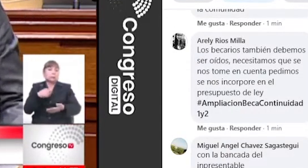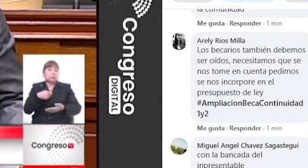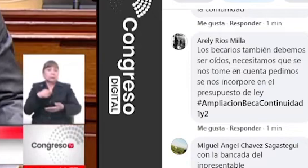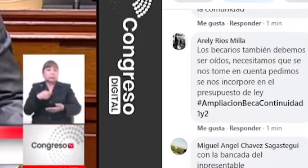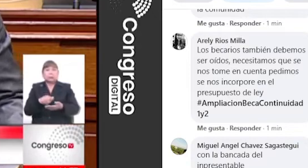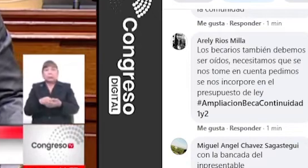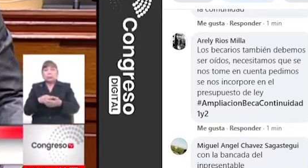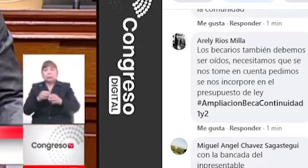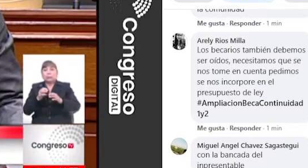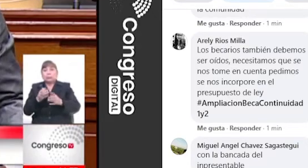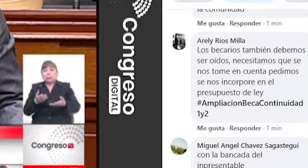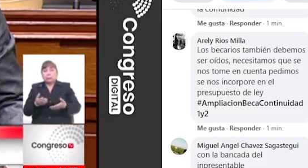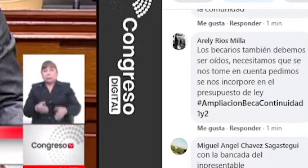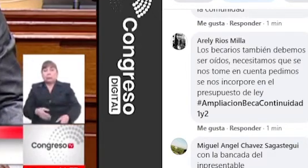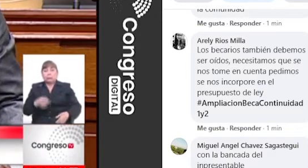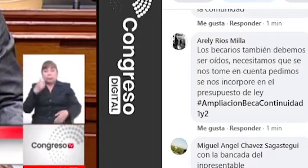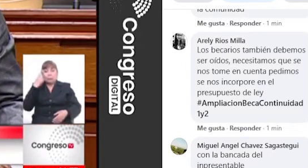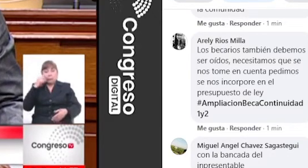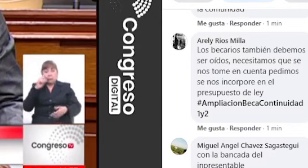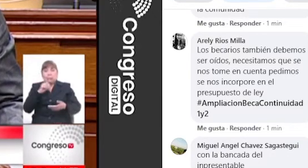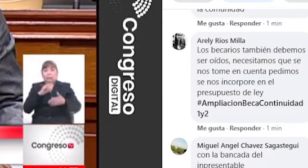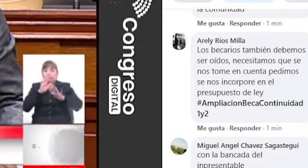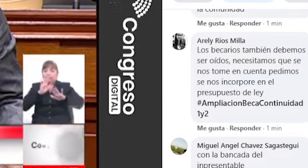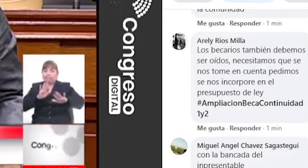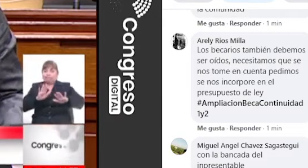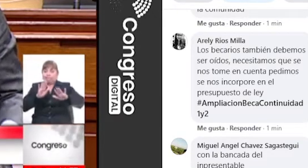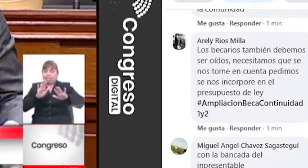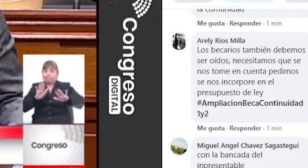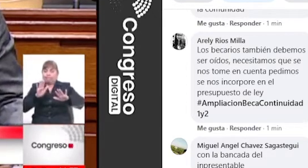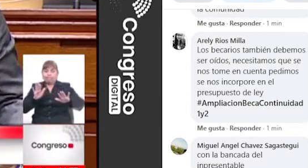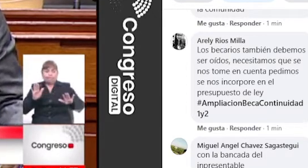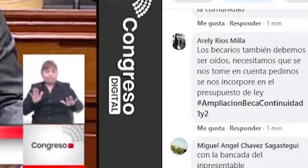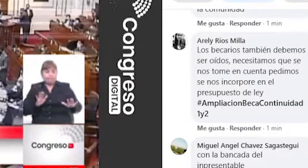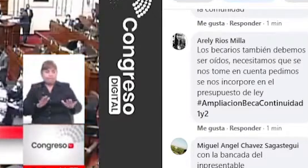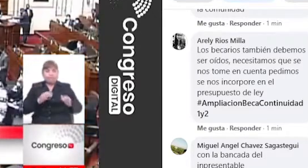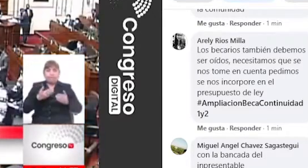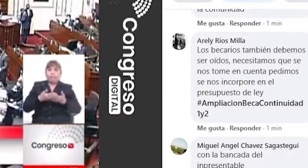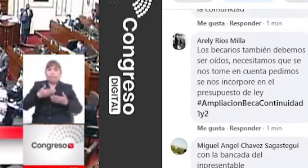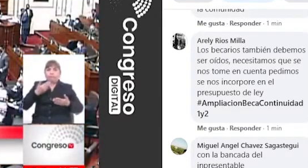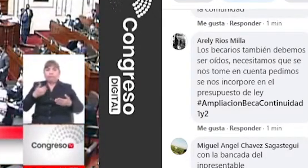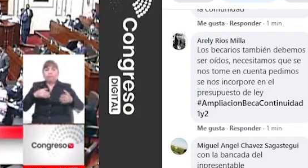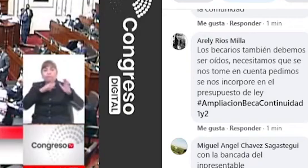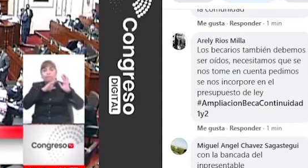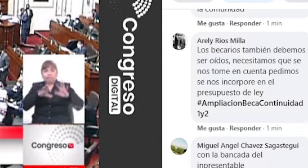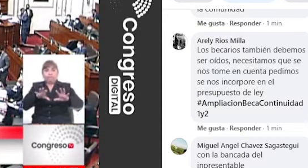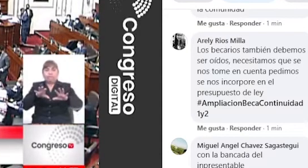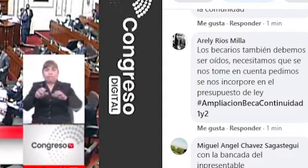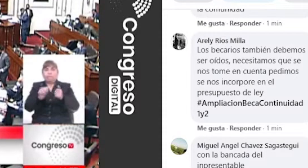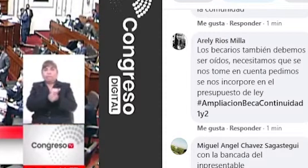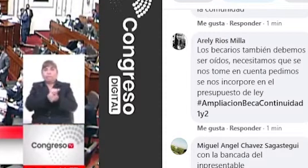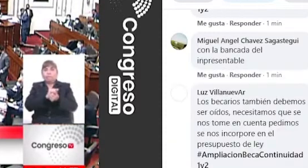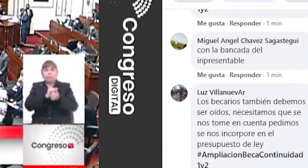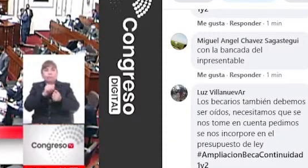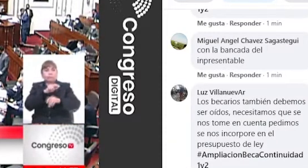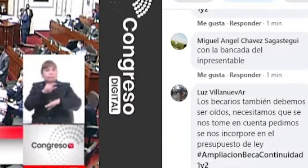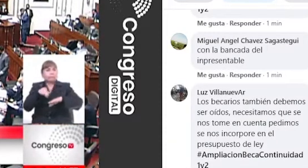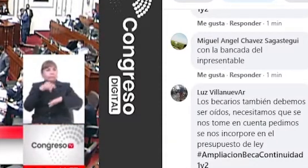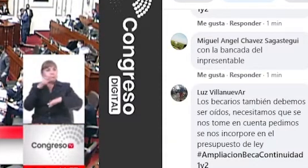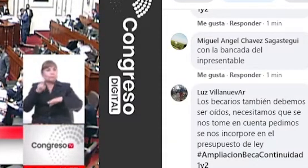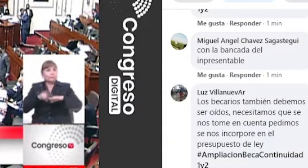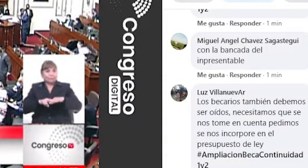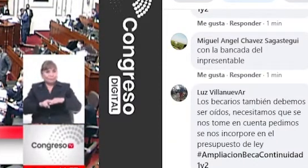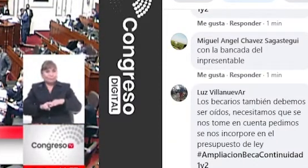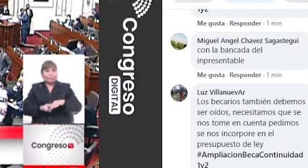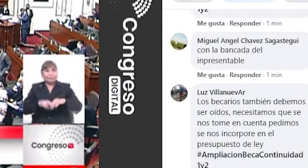actividades estratégicas para prevenir y mitigar los riesgos ante la ocurrencia de desastres naturales,